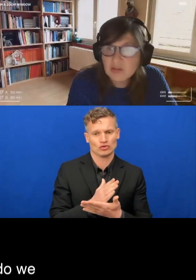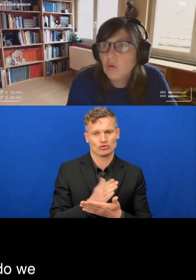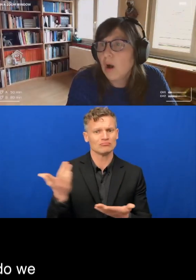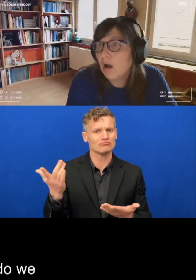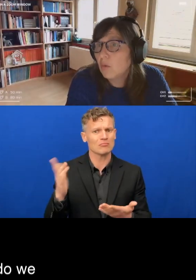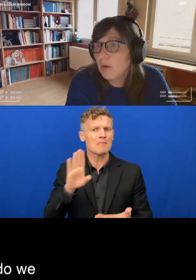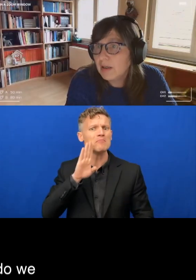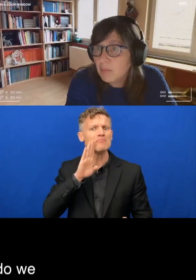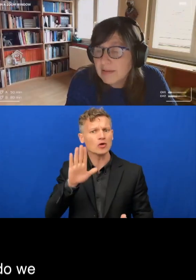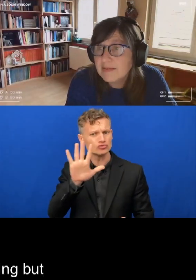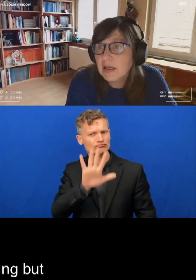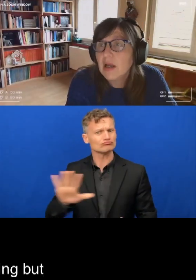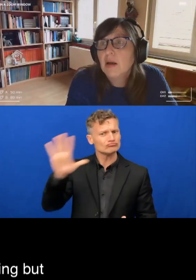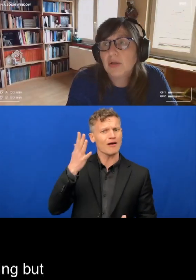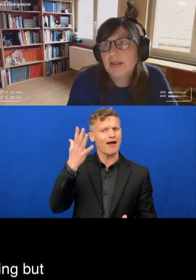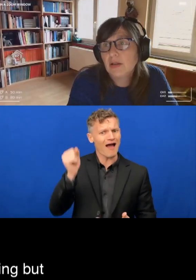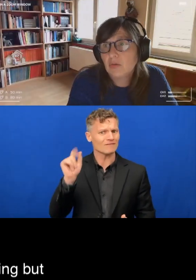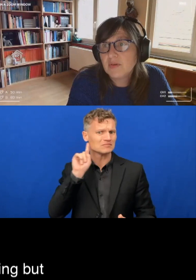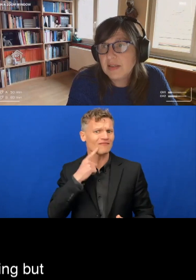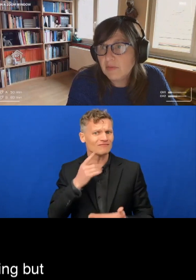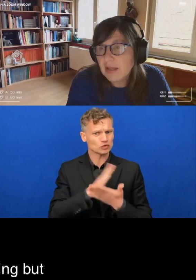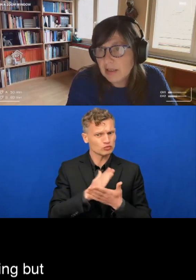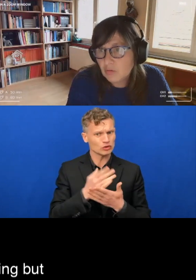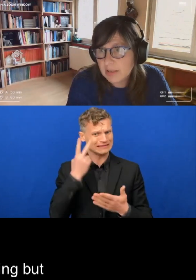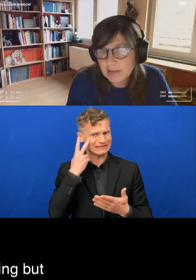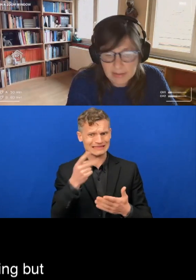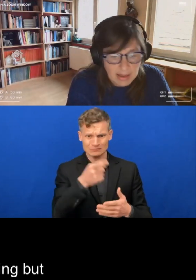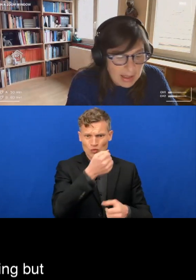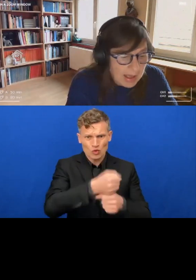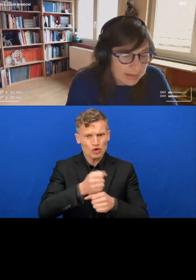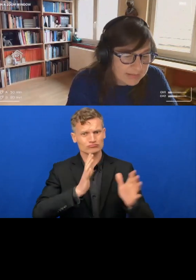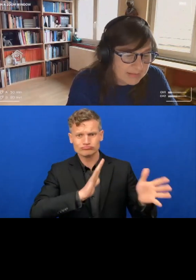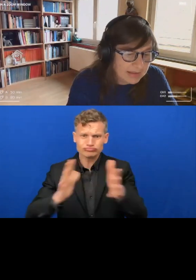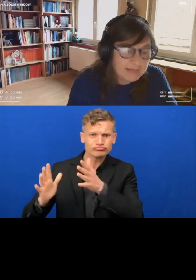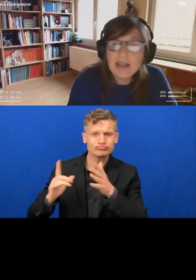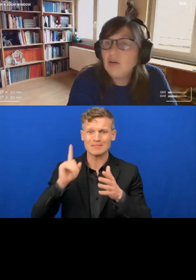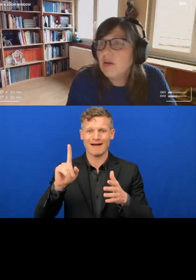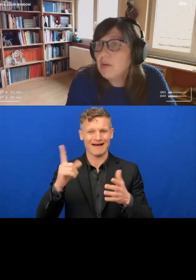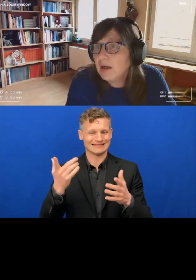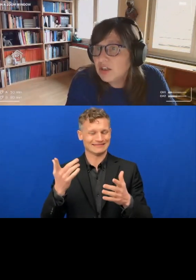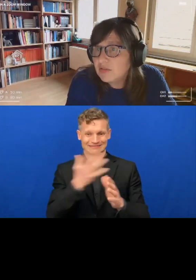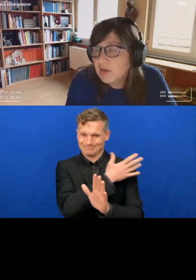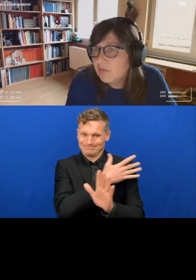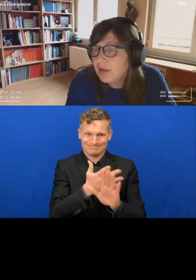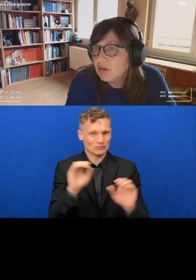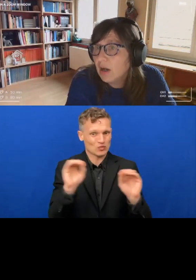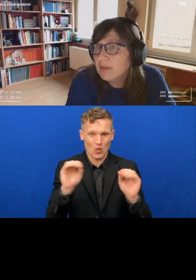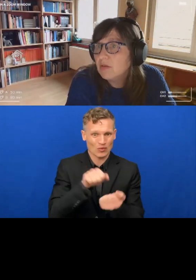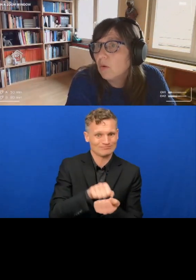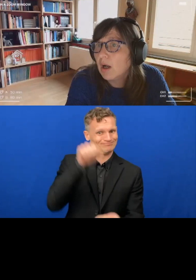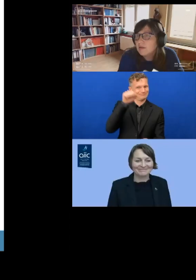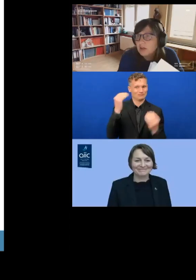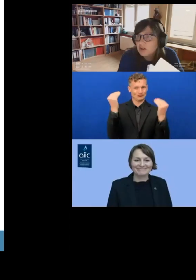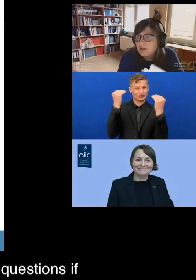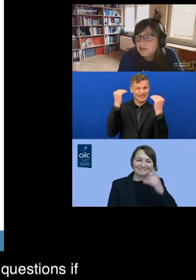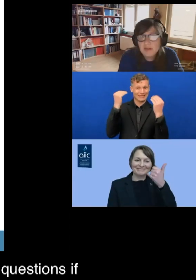sordos, porque en Bélgica tenemos intérpretes sordos que ya están trabajando, pero no reciben ningún tipo de formación. Y con esto